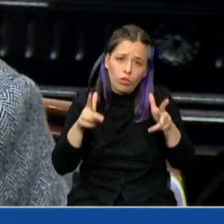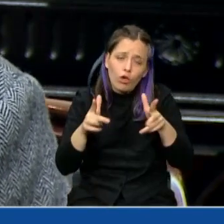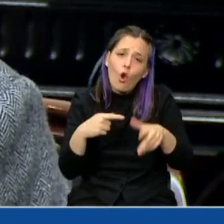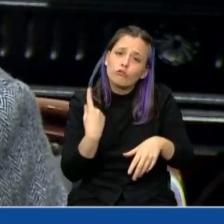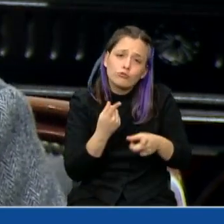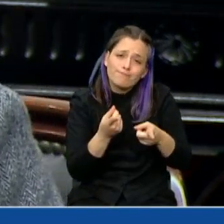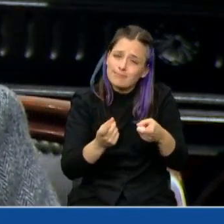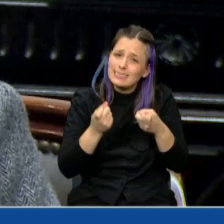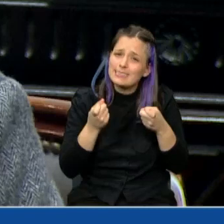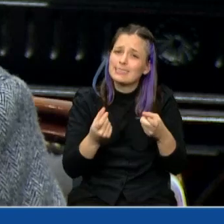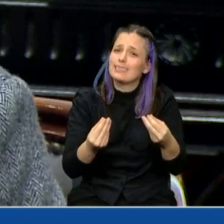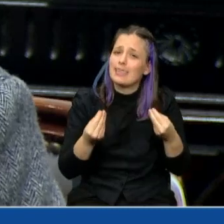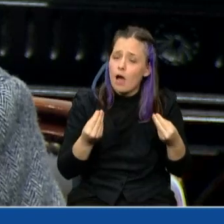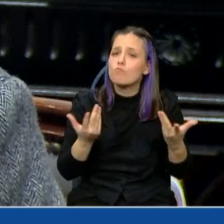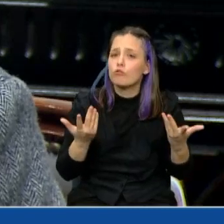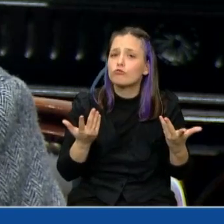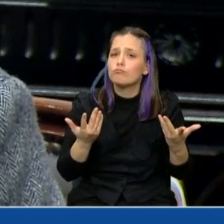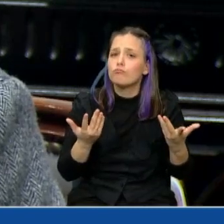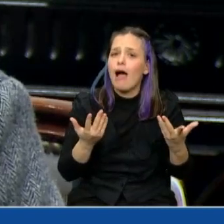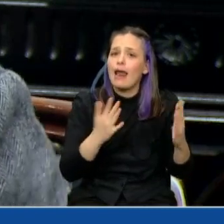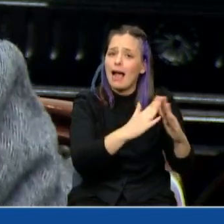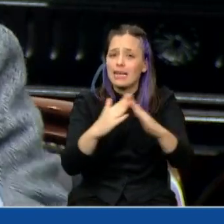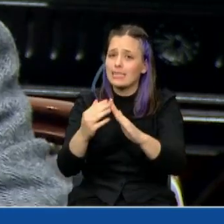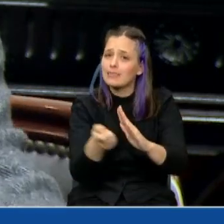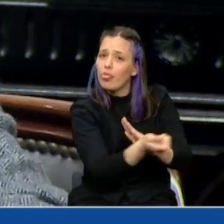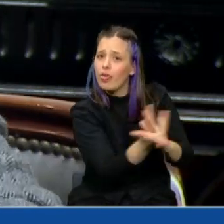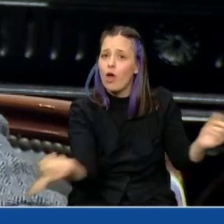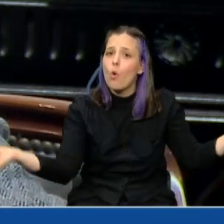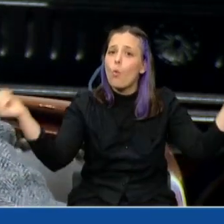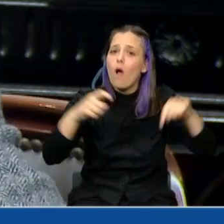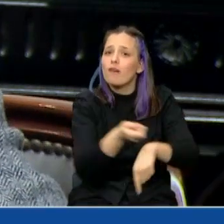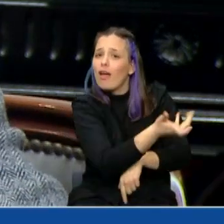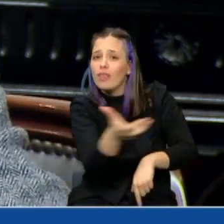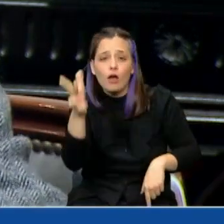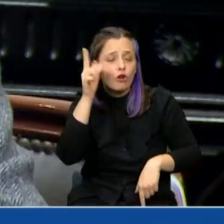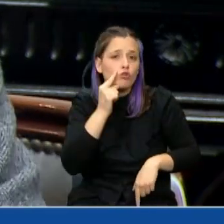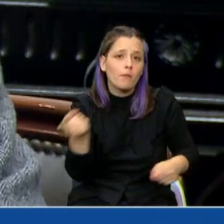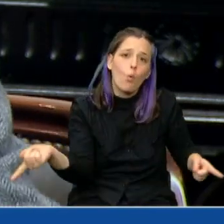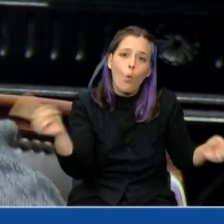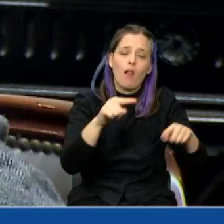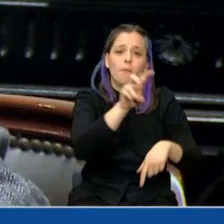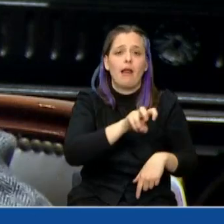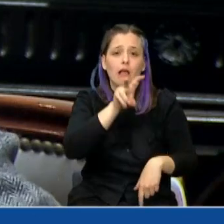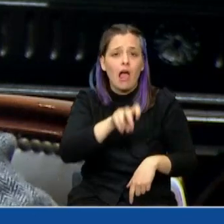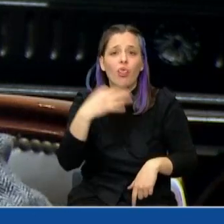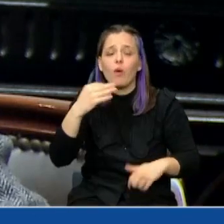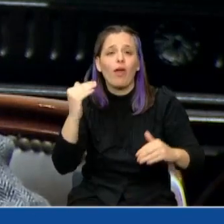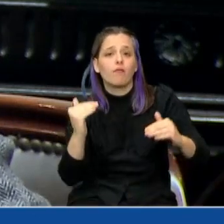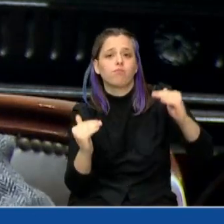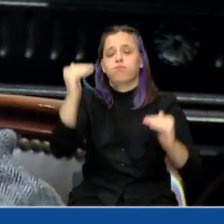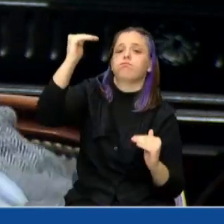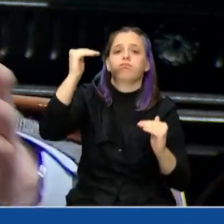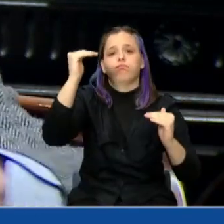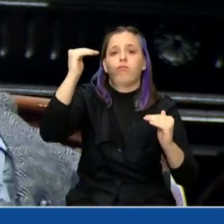a la normalidad al mercado inmobiliario es restablecer el equilibrio. Fíjese que antes de la